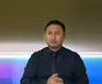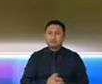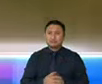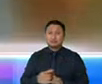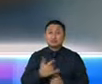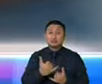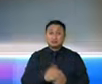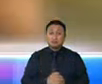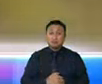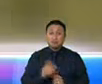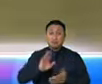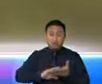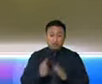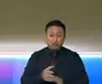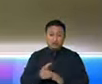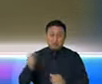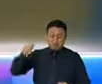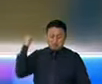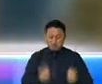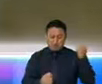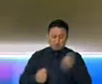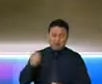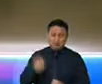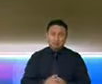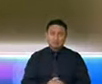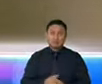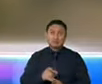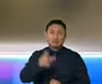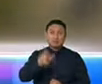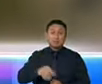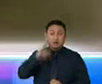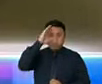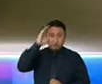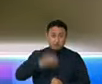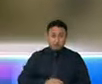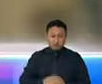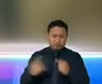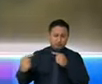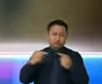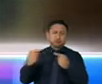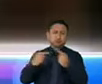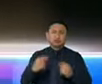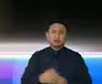intentaron seguir golpeándolos. Hubo incidentes con personal de la judicial.